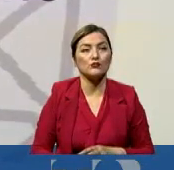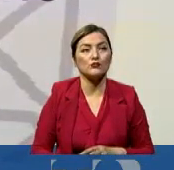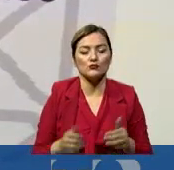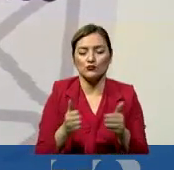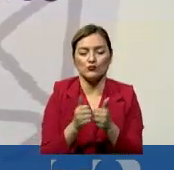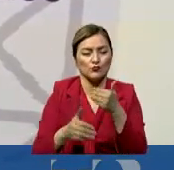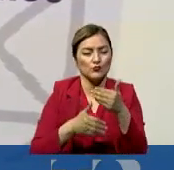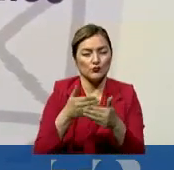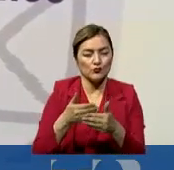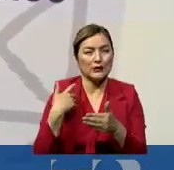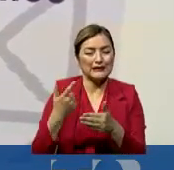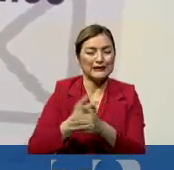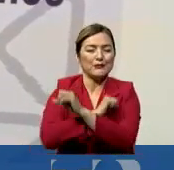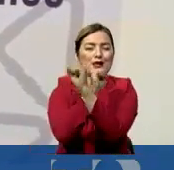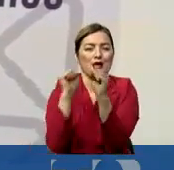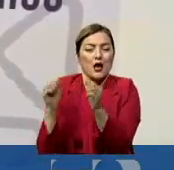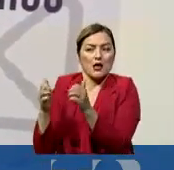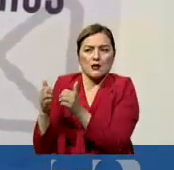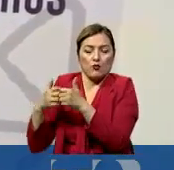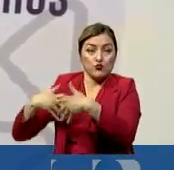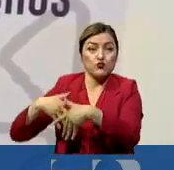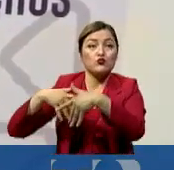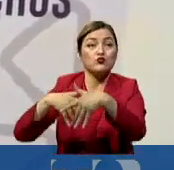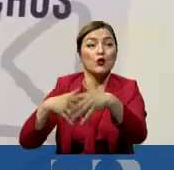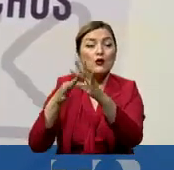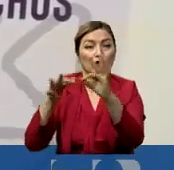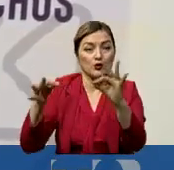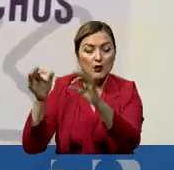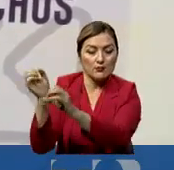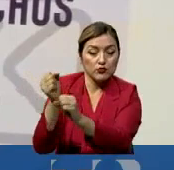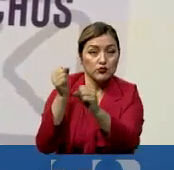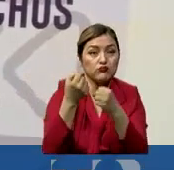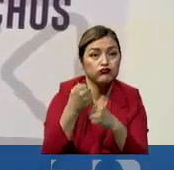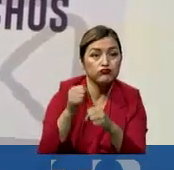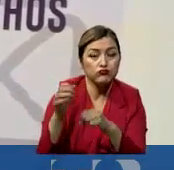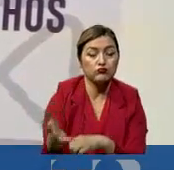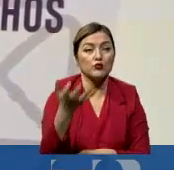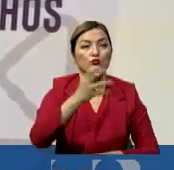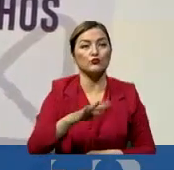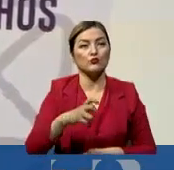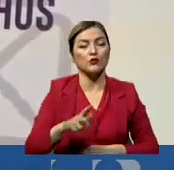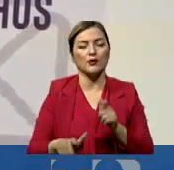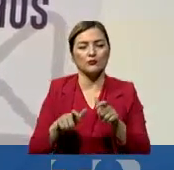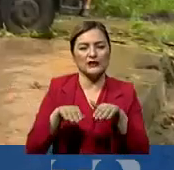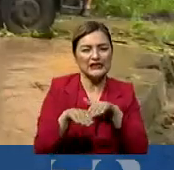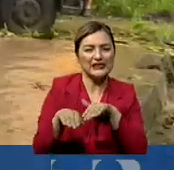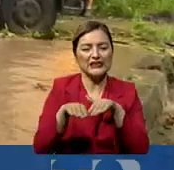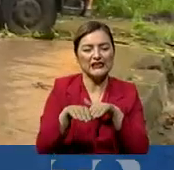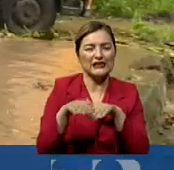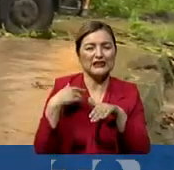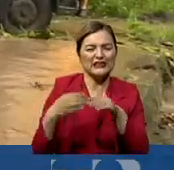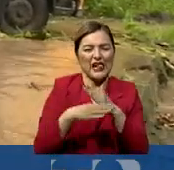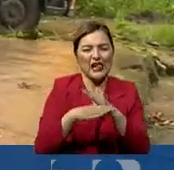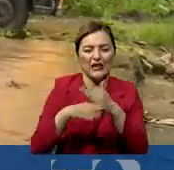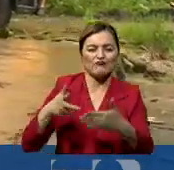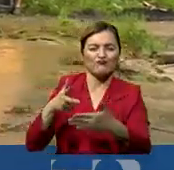equipo desde horas de la mañana para la limpieza. Pedir mil disculpas a quienes han enfrentado dificultades en la vía. Los trabajos